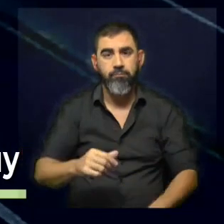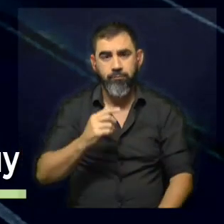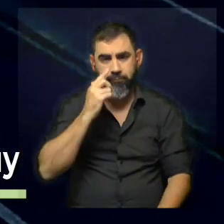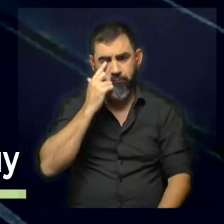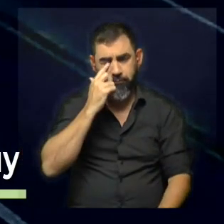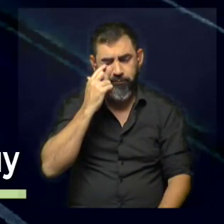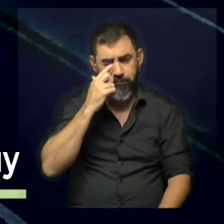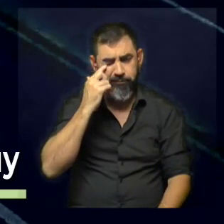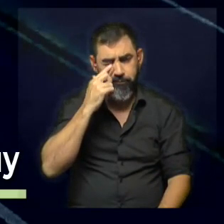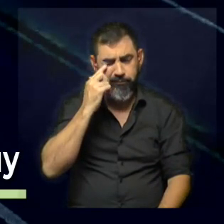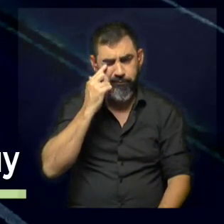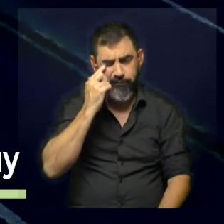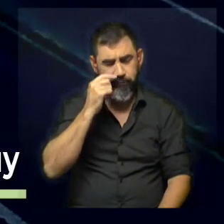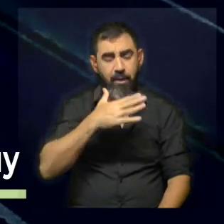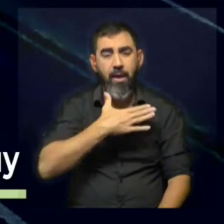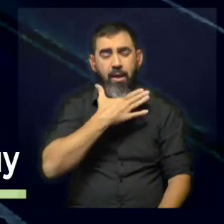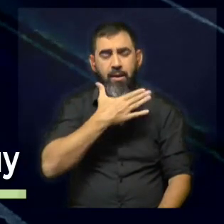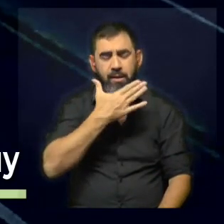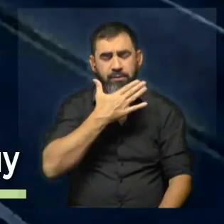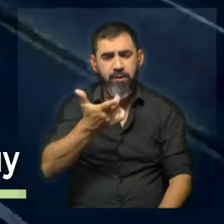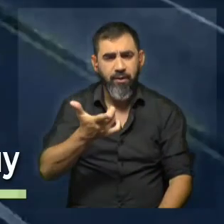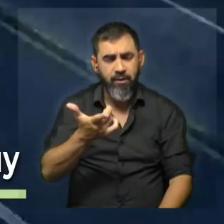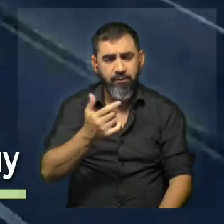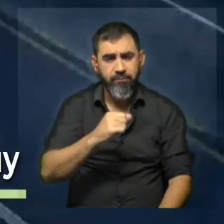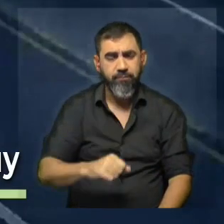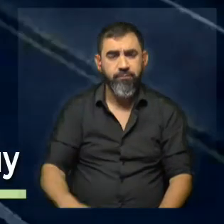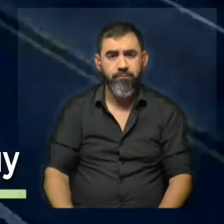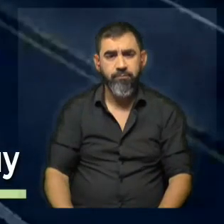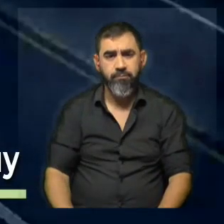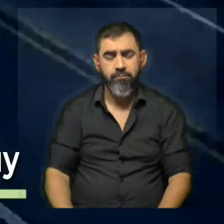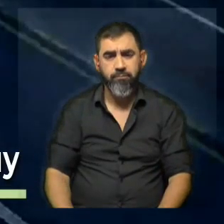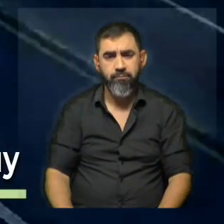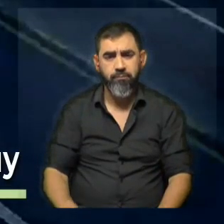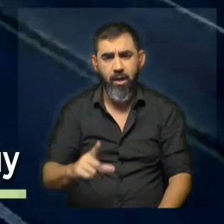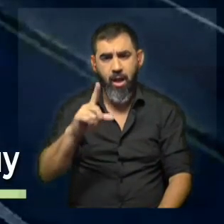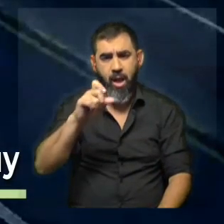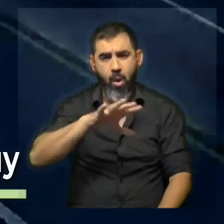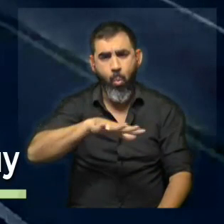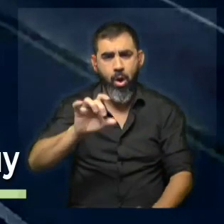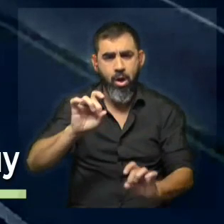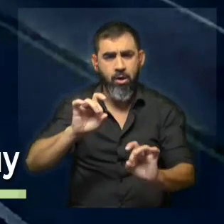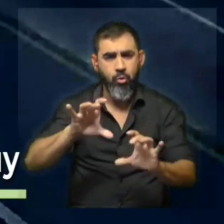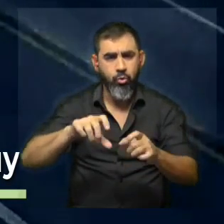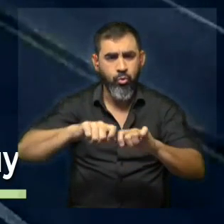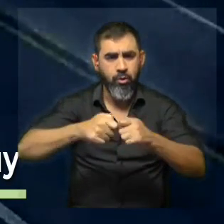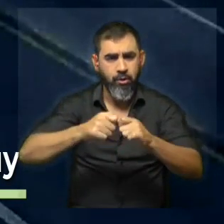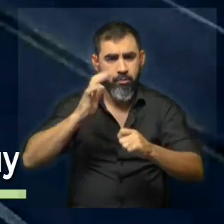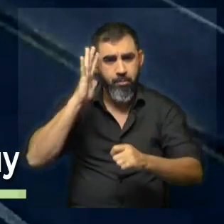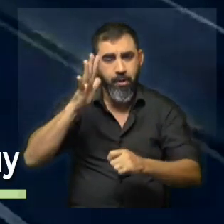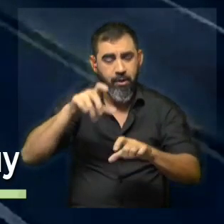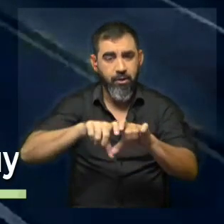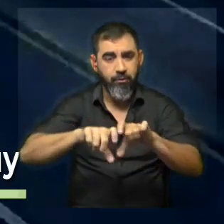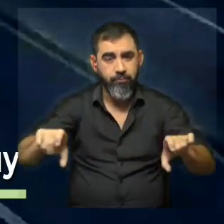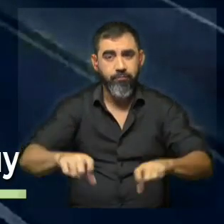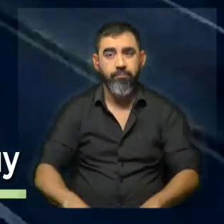Y ahí estamos viendo si no me equivoco esa gracia y Santa Fe no a García y Santa Fe hay un caño roto evidentemente de la olla